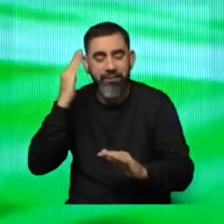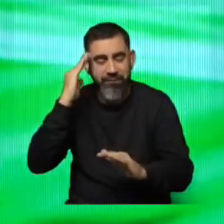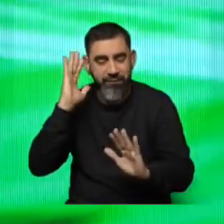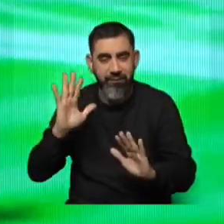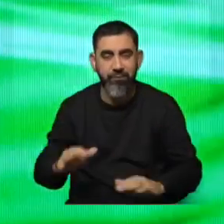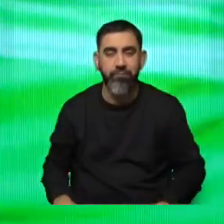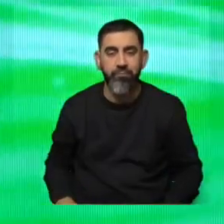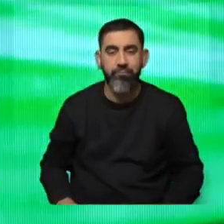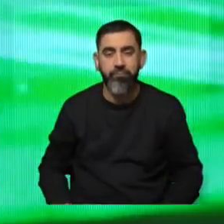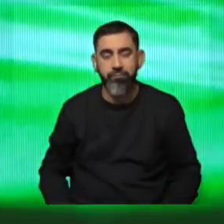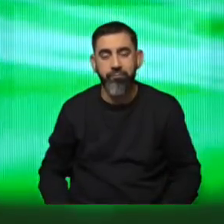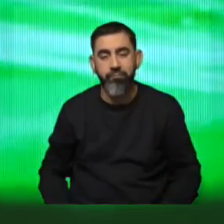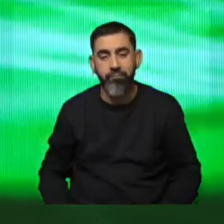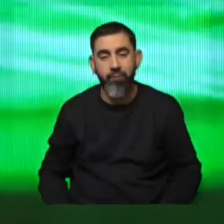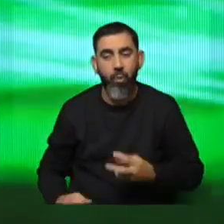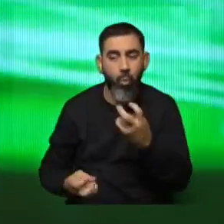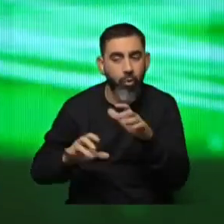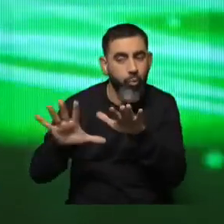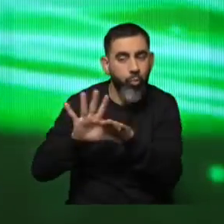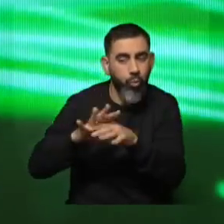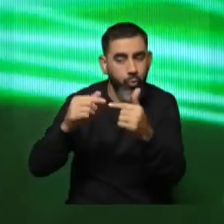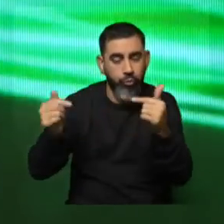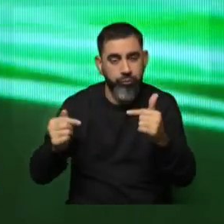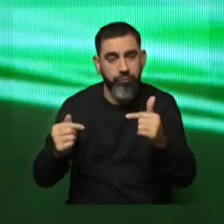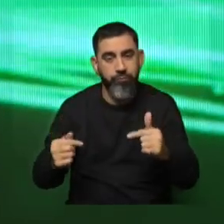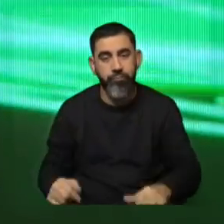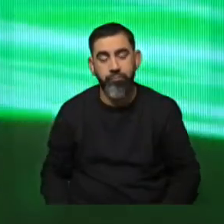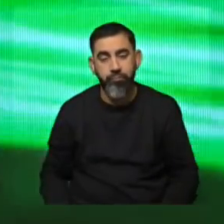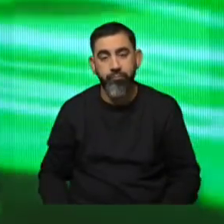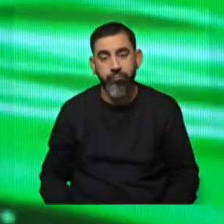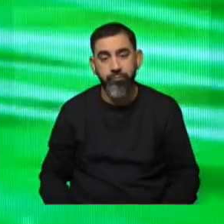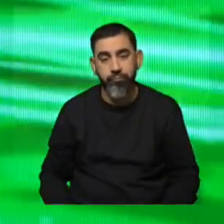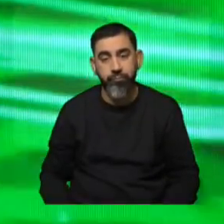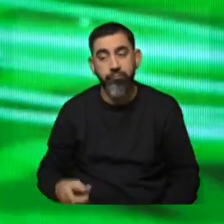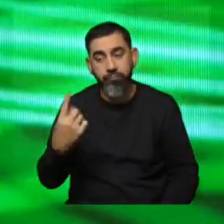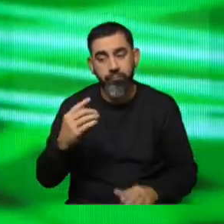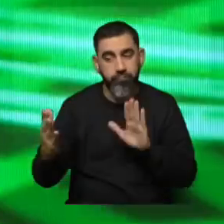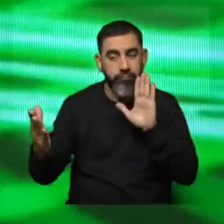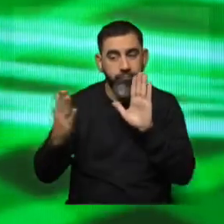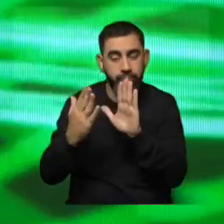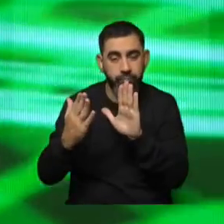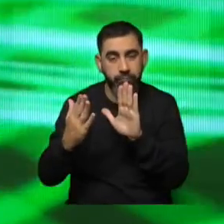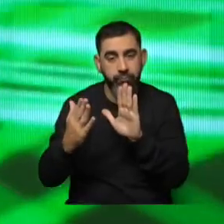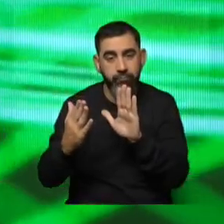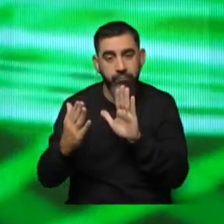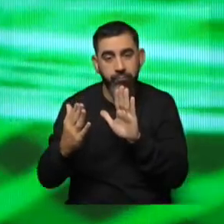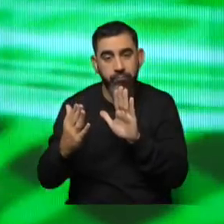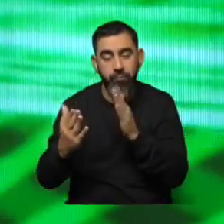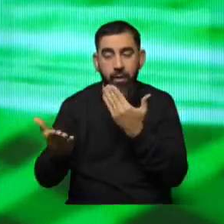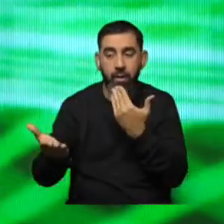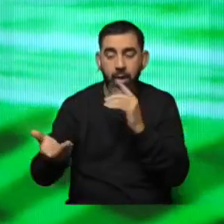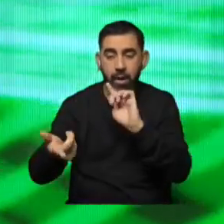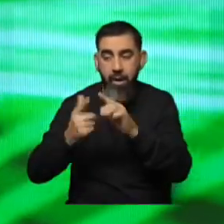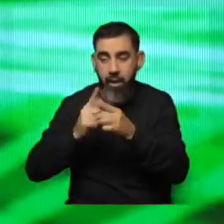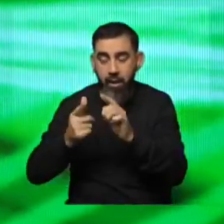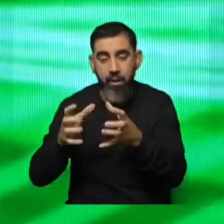chiquitita tratando de encontrar Qué cosas te gustan Entonces ese ese entorno cara a cara esa esa ese trato que